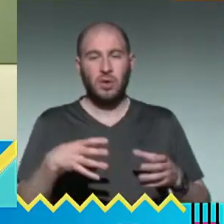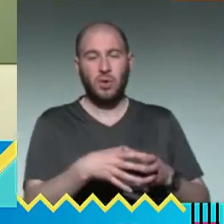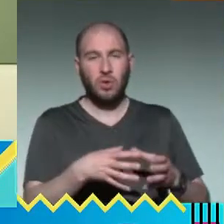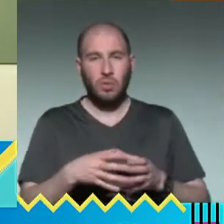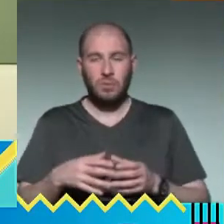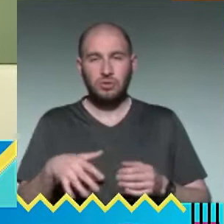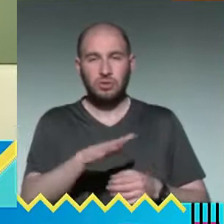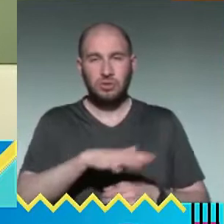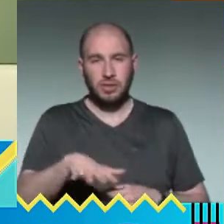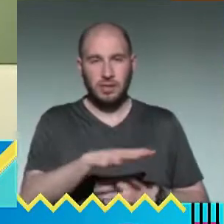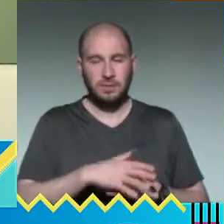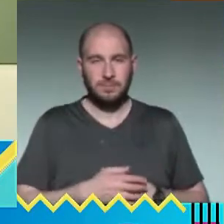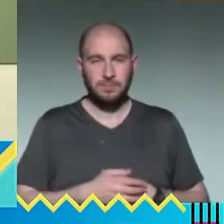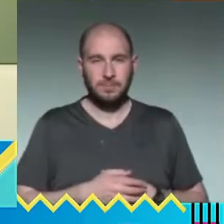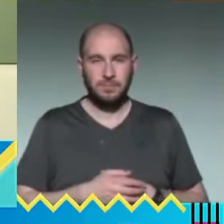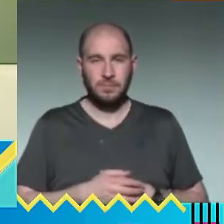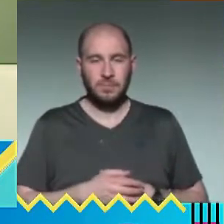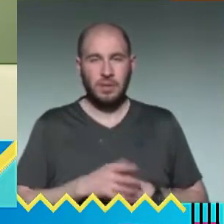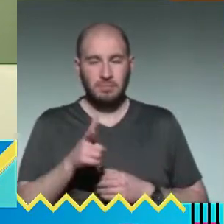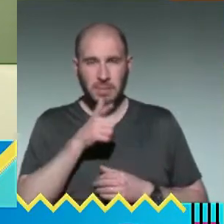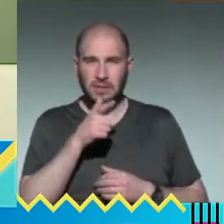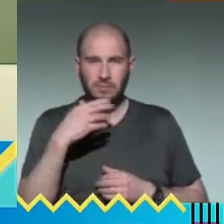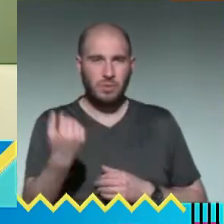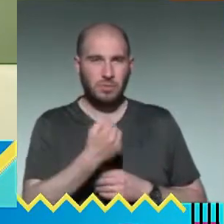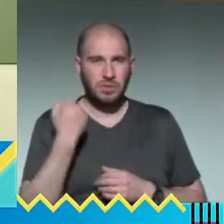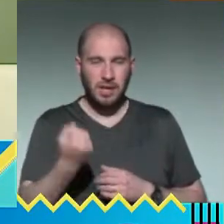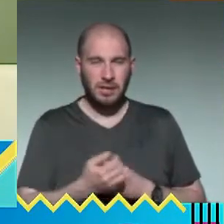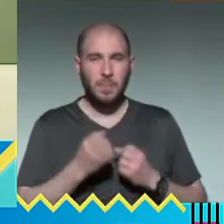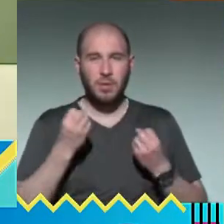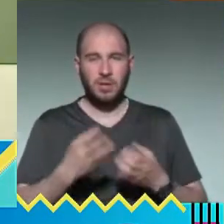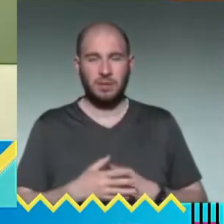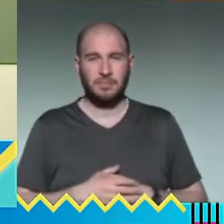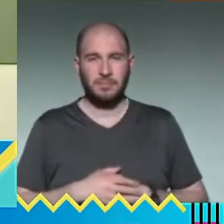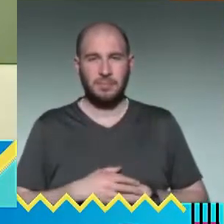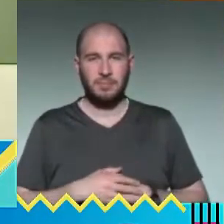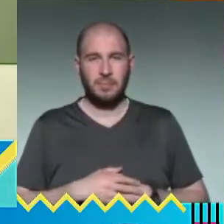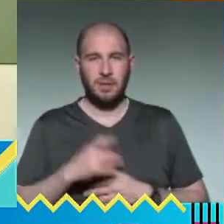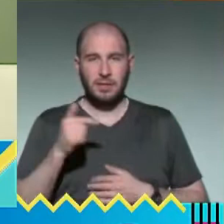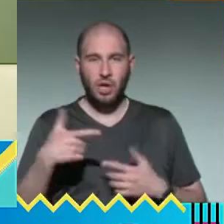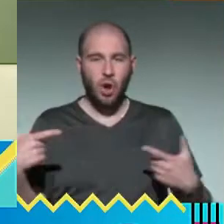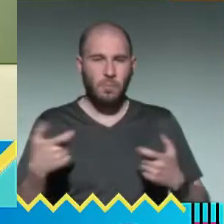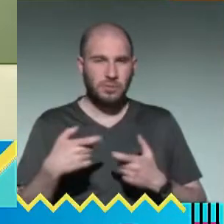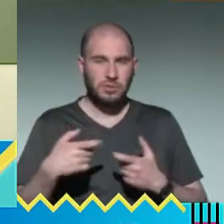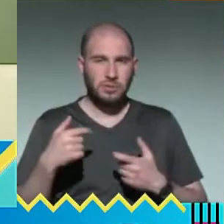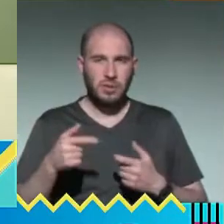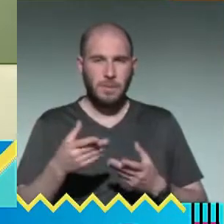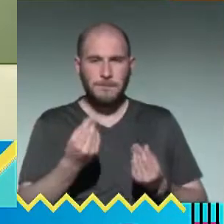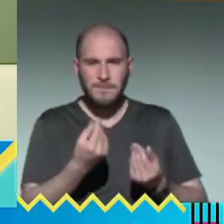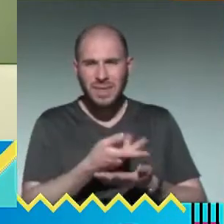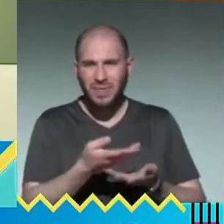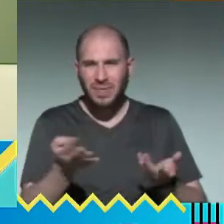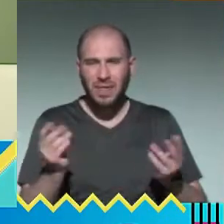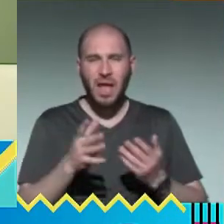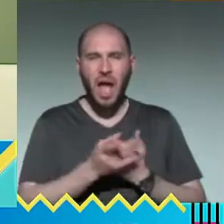digamos, de la sociedad. Sí me parece que es muy importante, sobre todo porque trata la oposición de asustar mucho con que